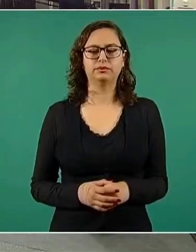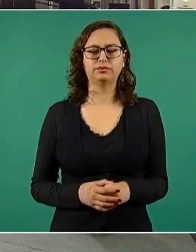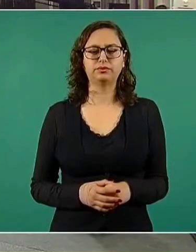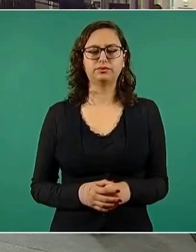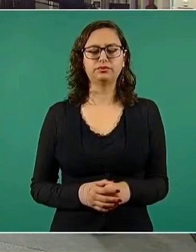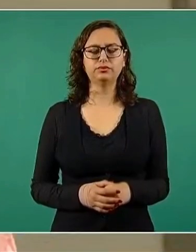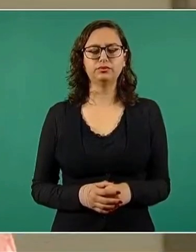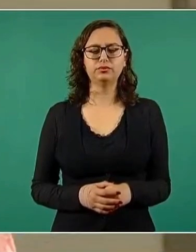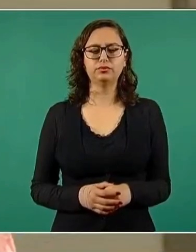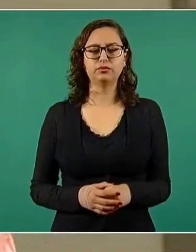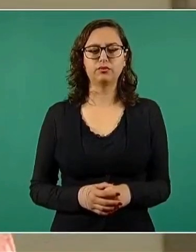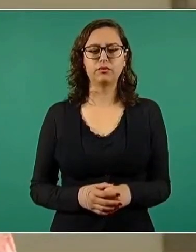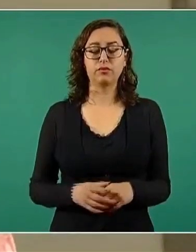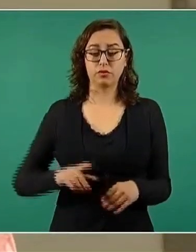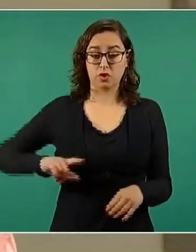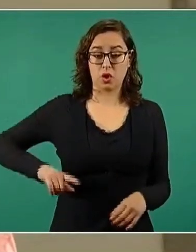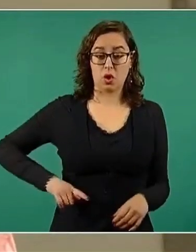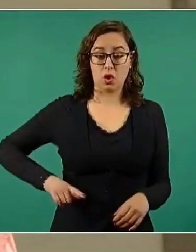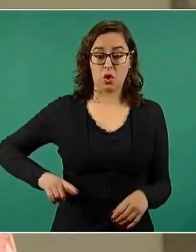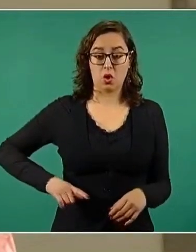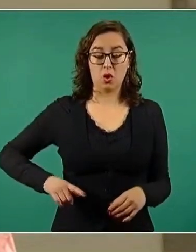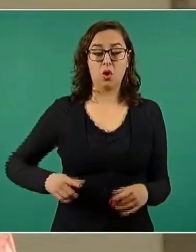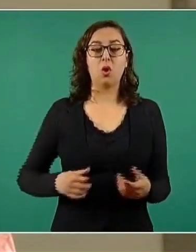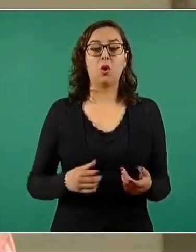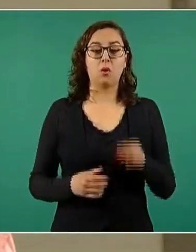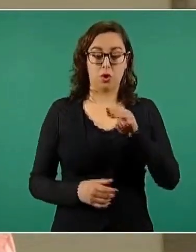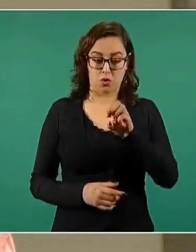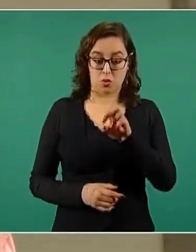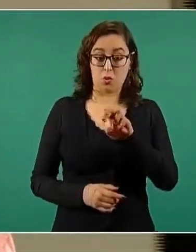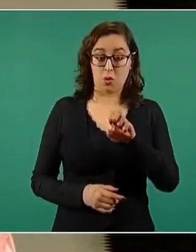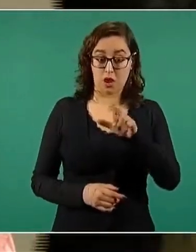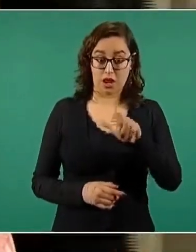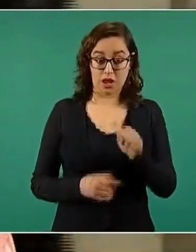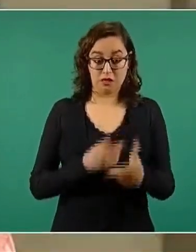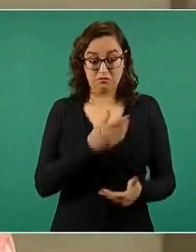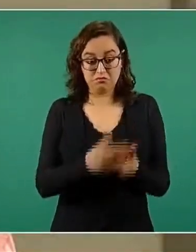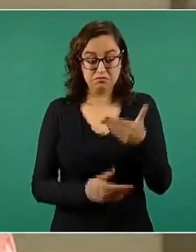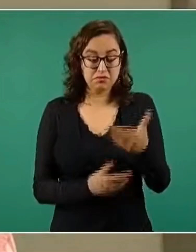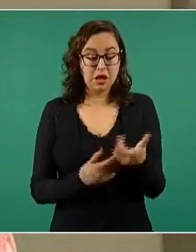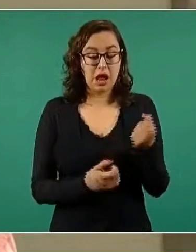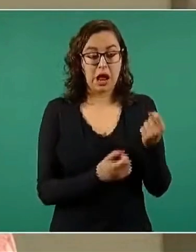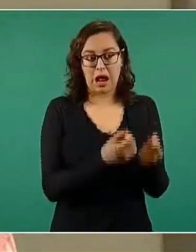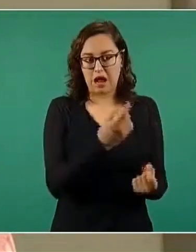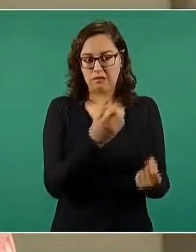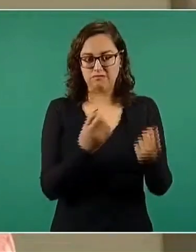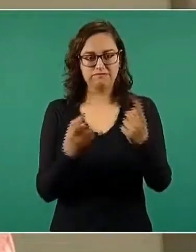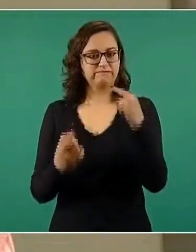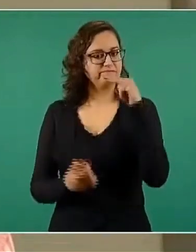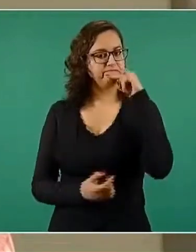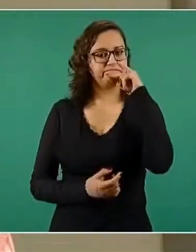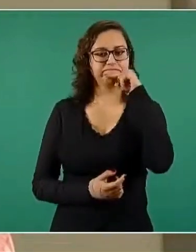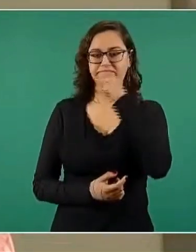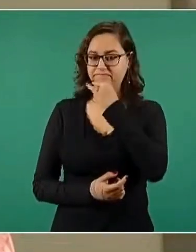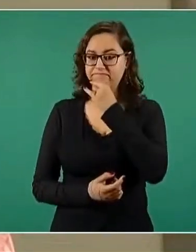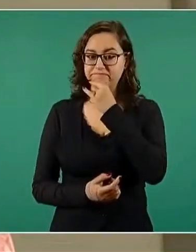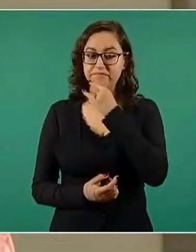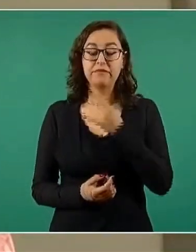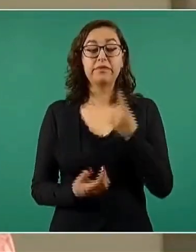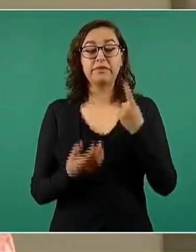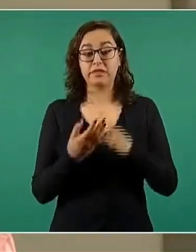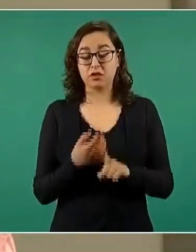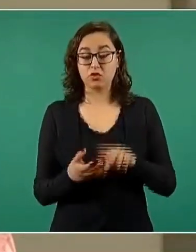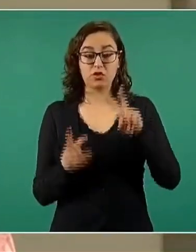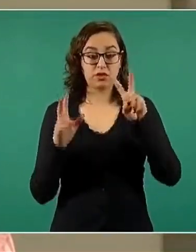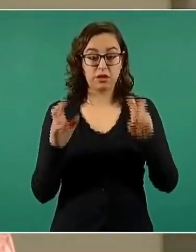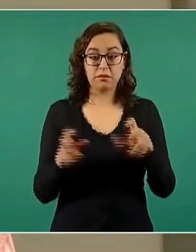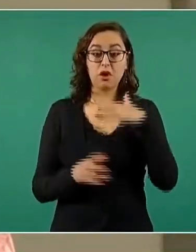hipocresía política de algunos servidores públicos morenistas, donde a algunos no les ha llegado aún su mensaje sobre la corrupción en gobiernos de Morena?